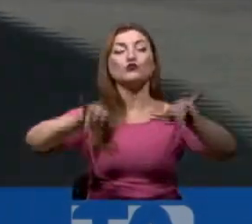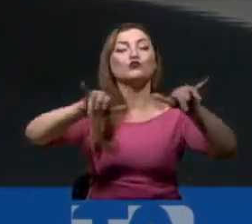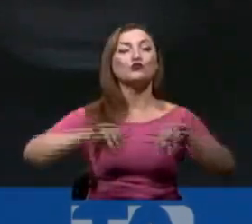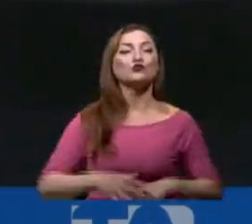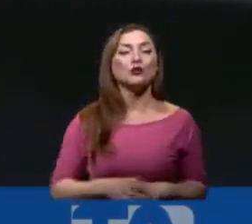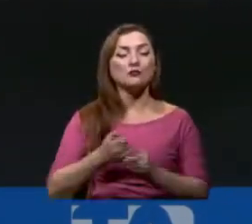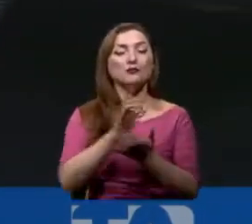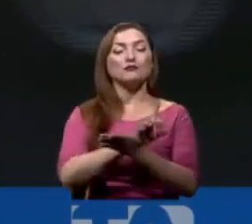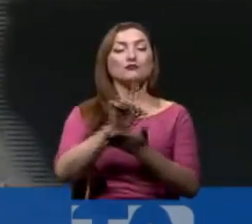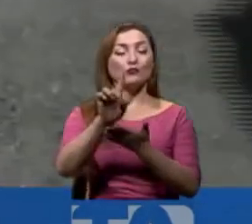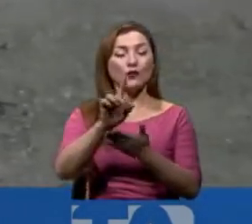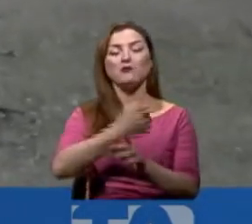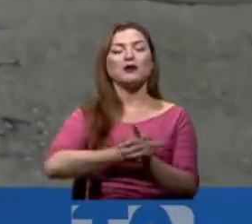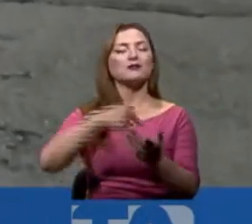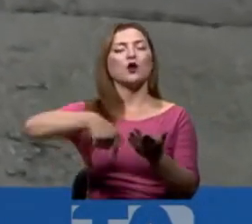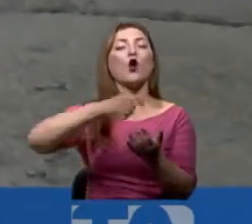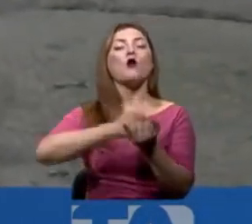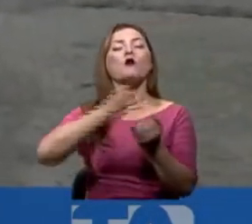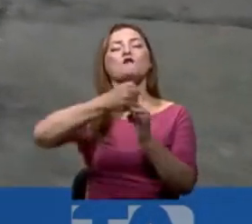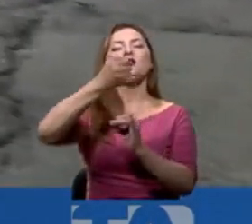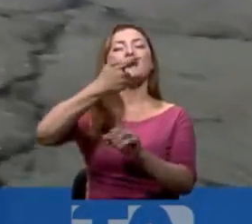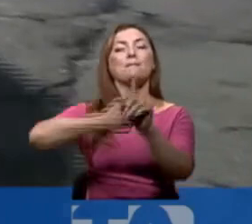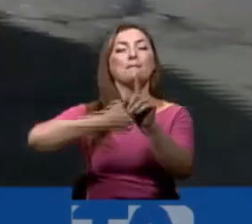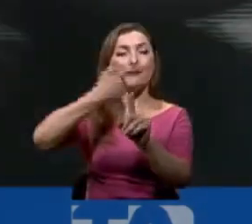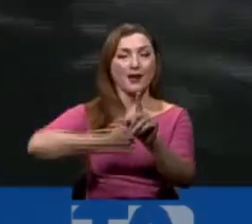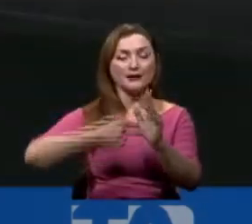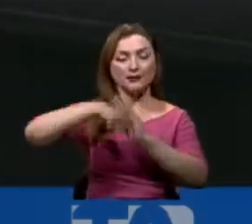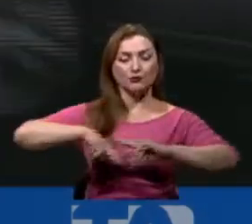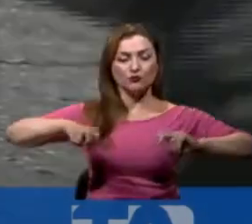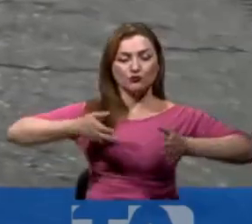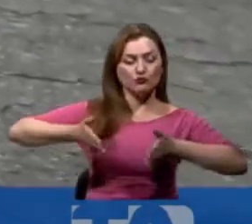tenemos este fin de mes, se termina ya una auditoría de seguridad vial que se hizo a la